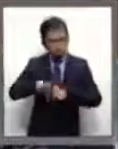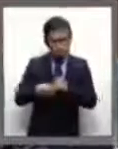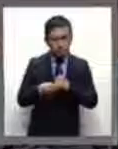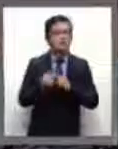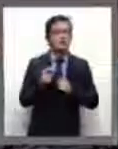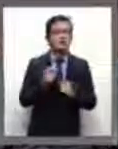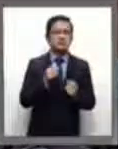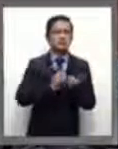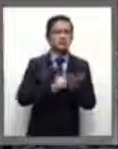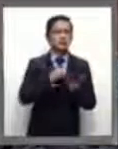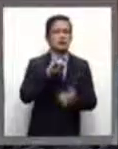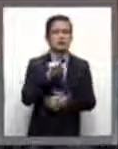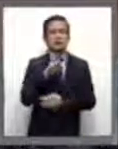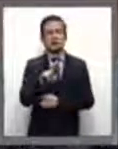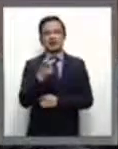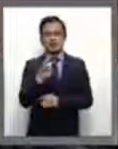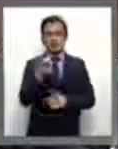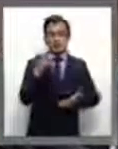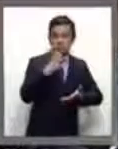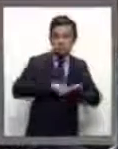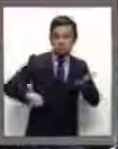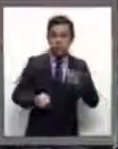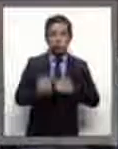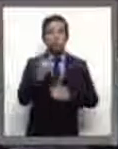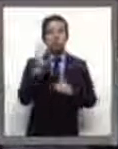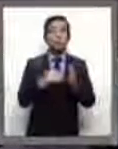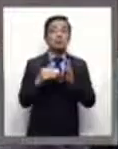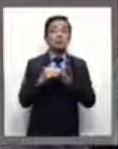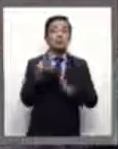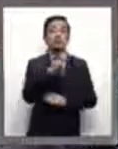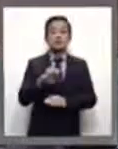se le descuenta de su percepción, que es de